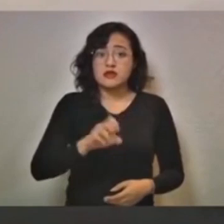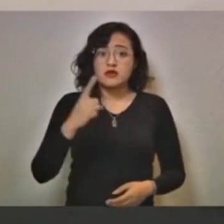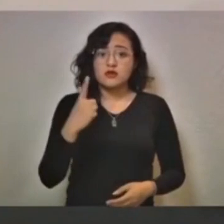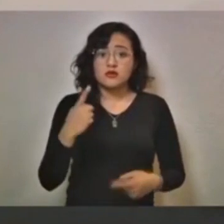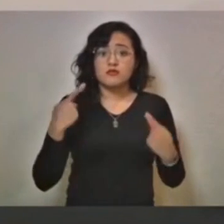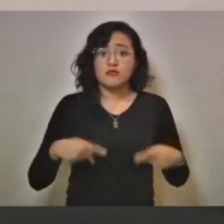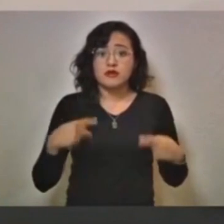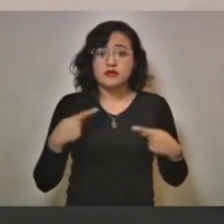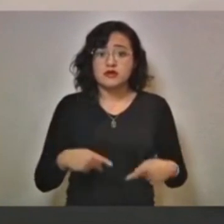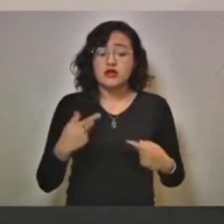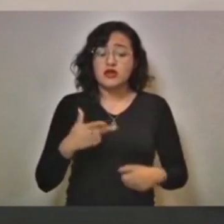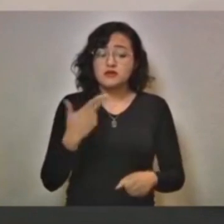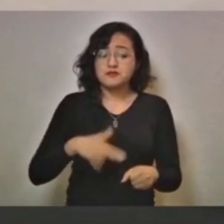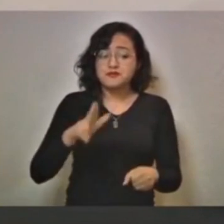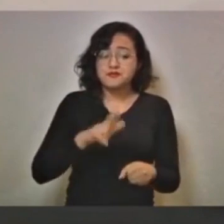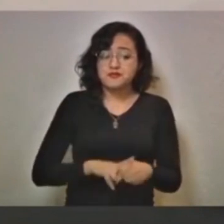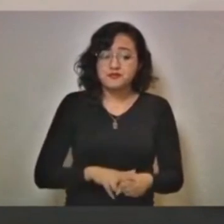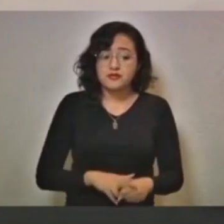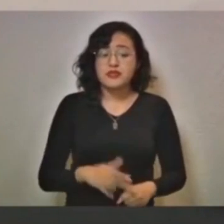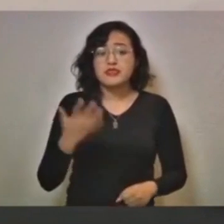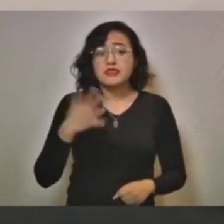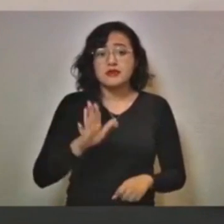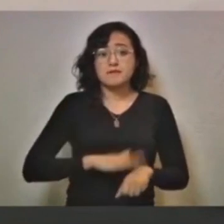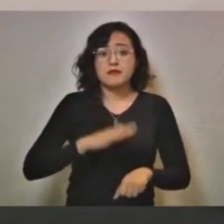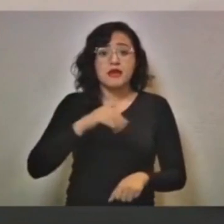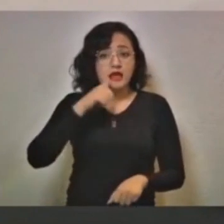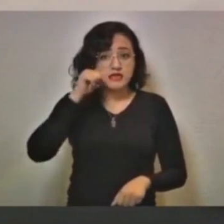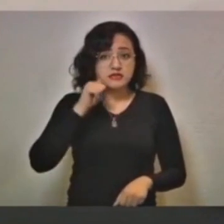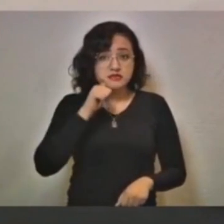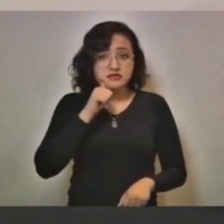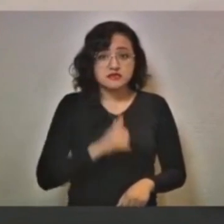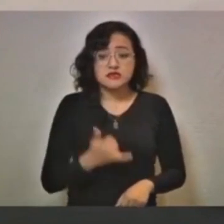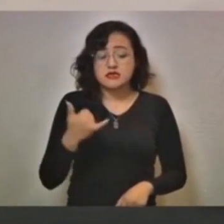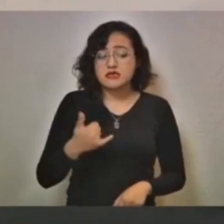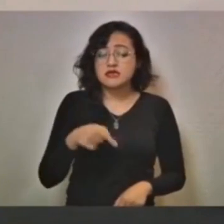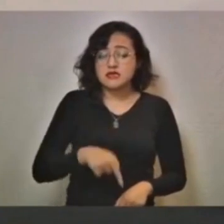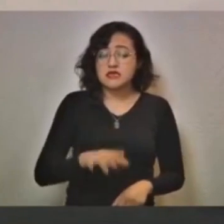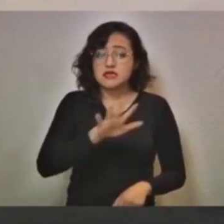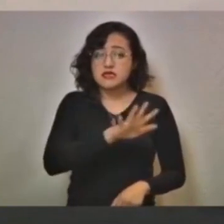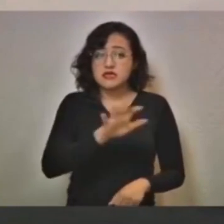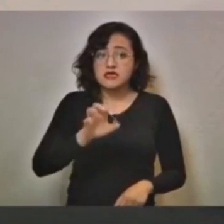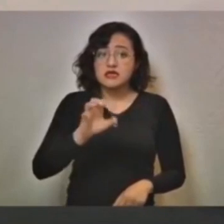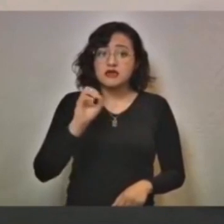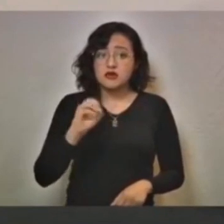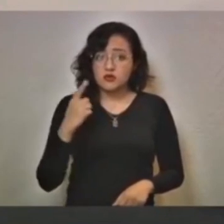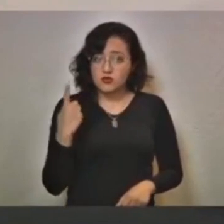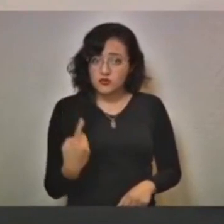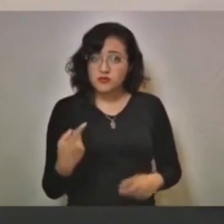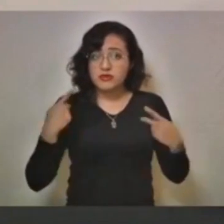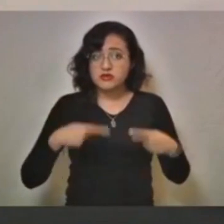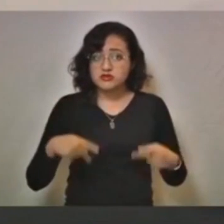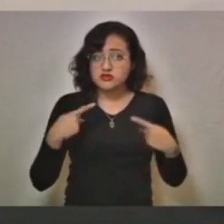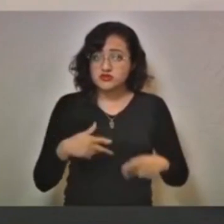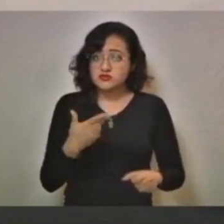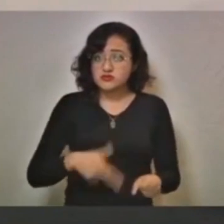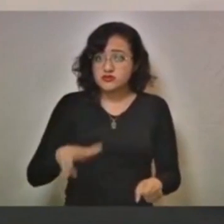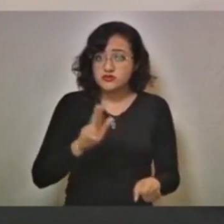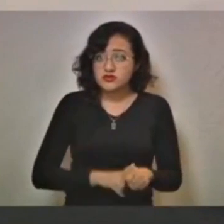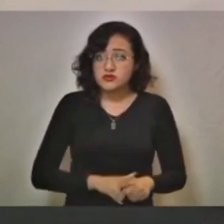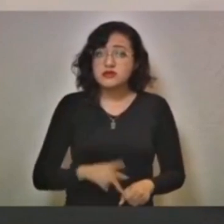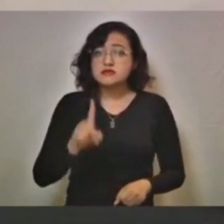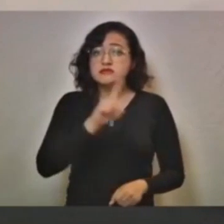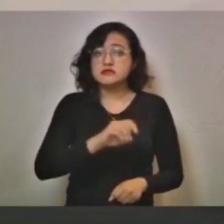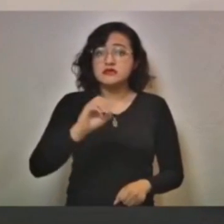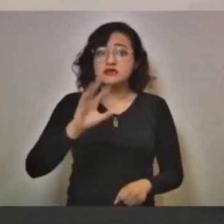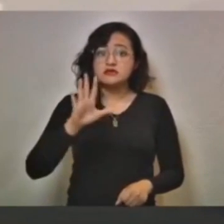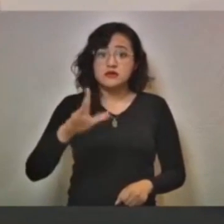casos hospitalizados, 10 más que ayer, y de estos 501 casos hospitalizados,